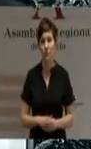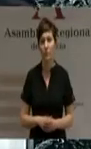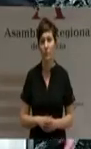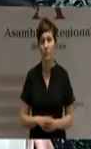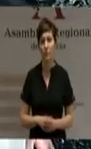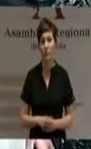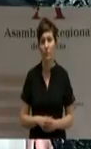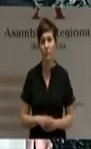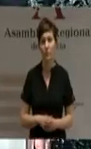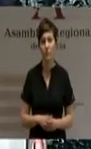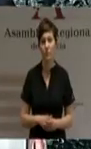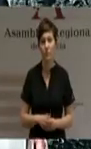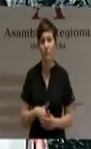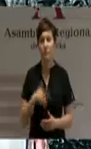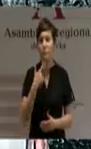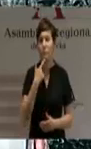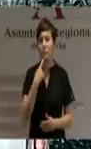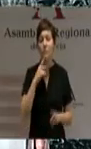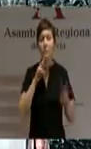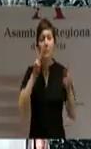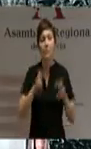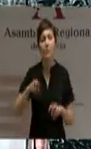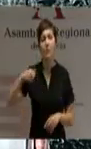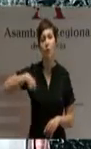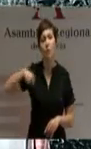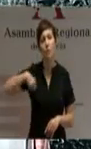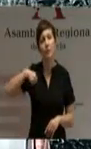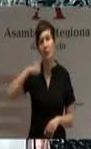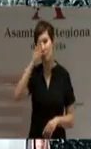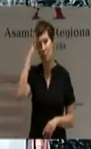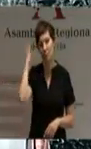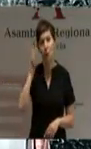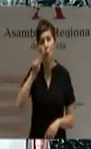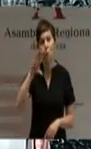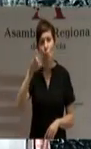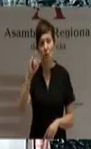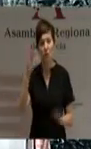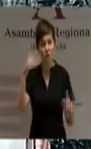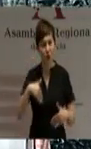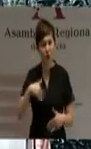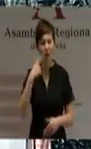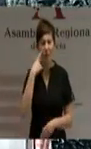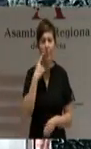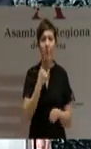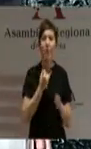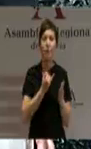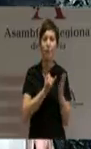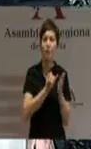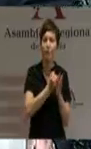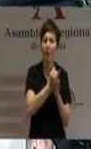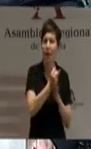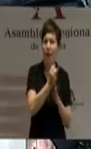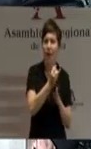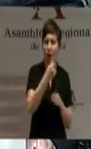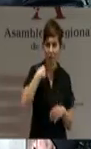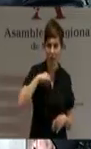No tiene UCI. El Rosel no tiene UCI. No es un hospital. ¿Yecla es un hospital? ¿Caravaca es un